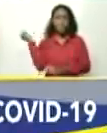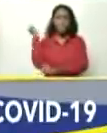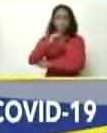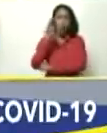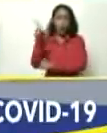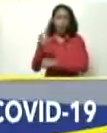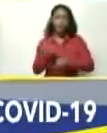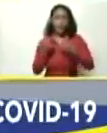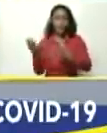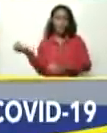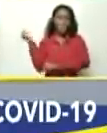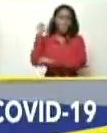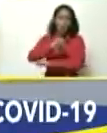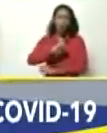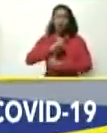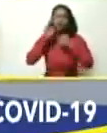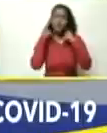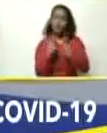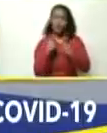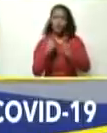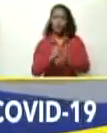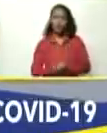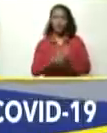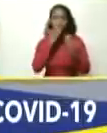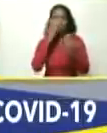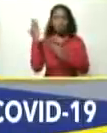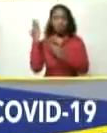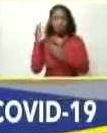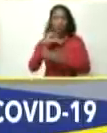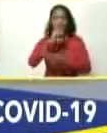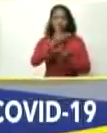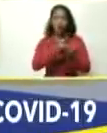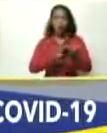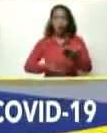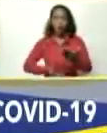virus, derrotarlo con fuerza. Miren, aquí está el informe.